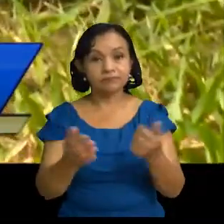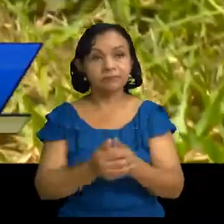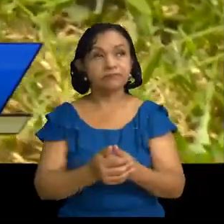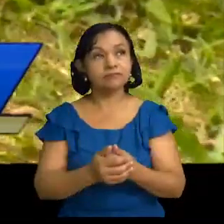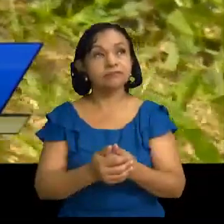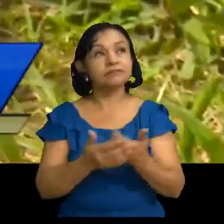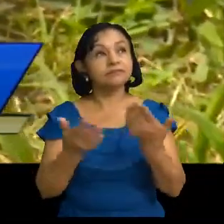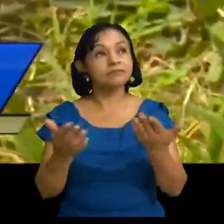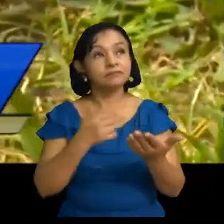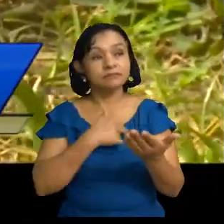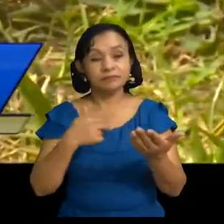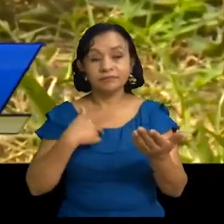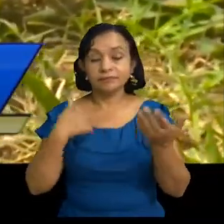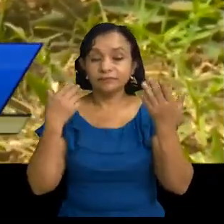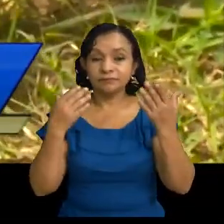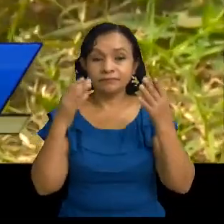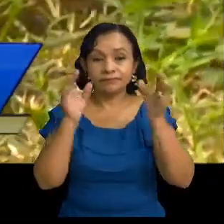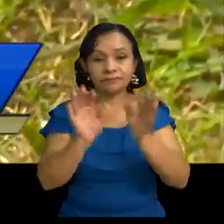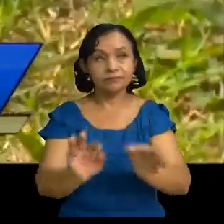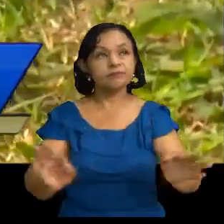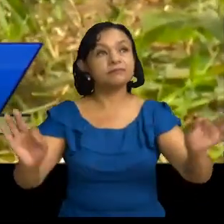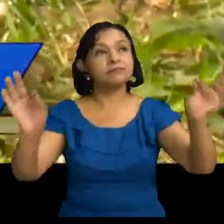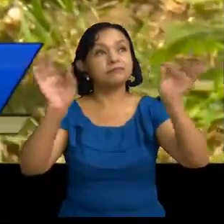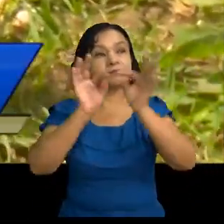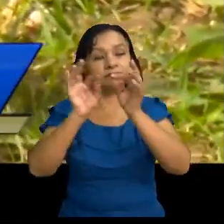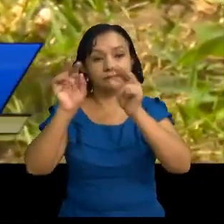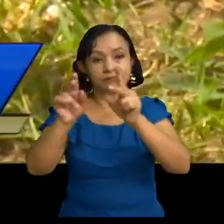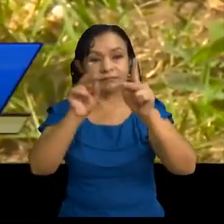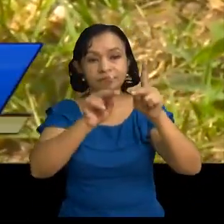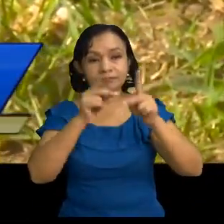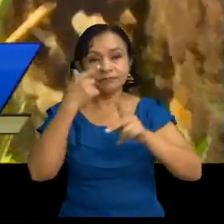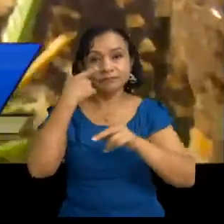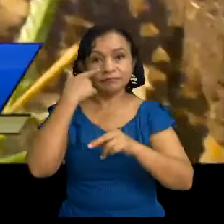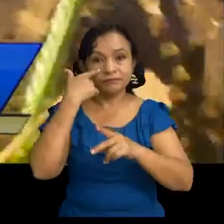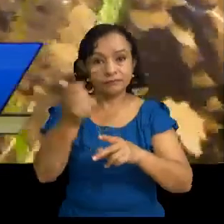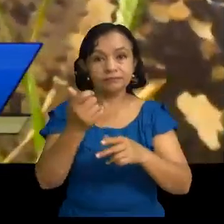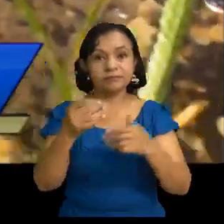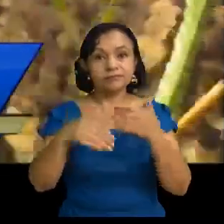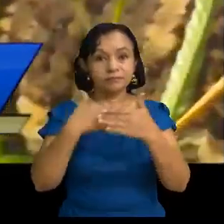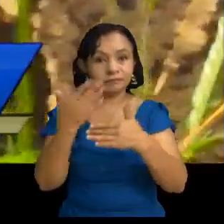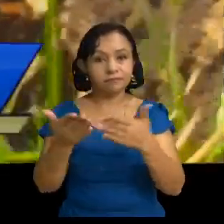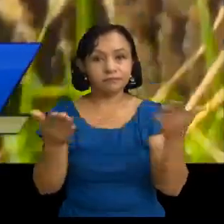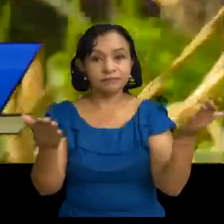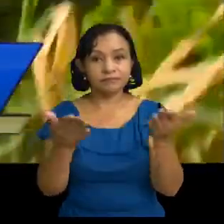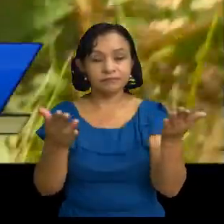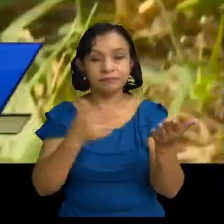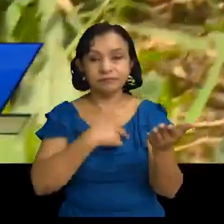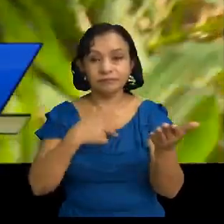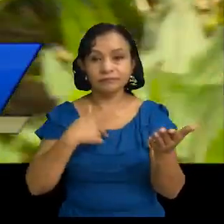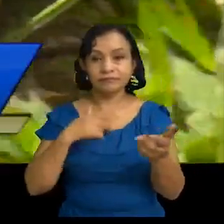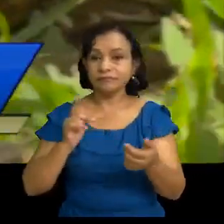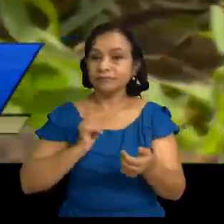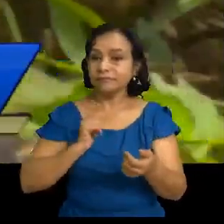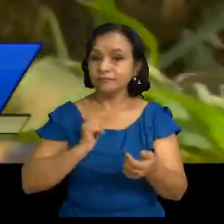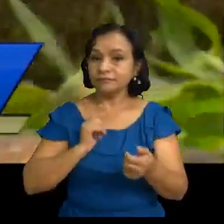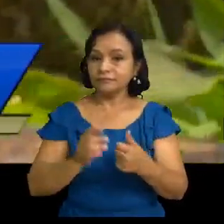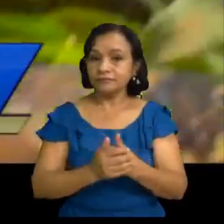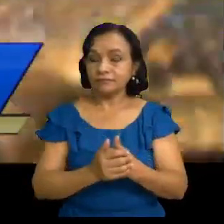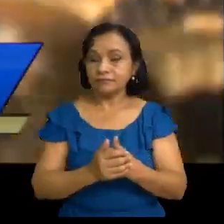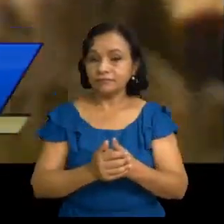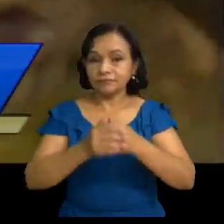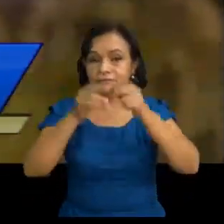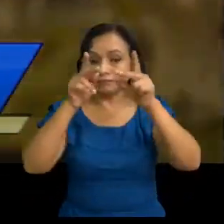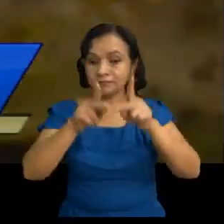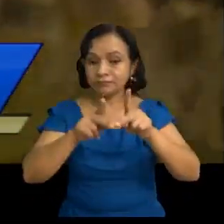entonces son aspectos que es importante que la población conozca porque al final nosotros tenemos ahorita hasta el momento un plan